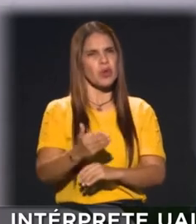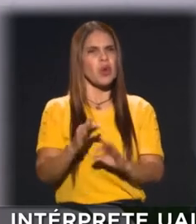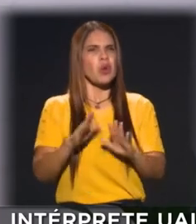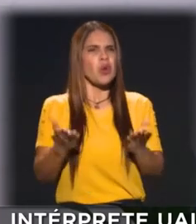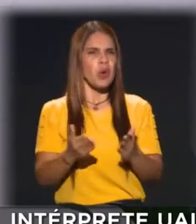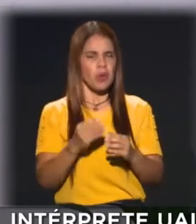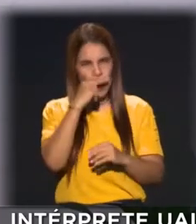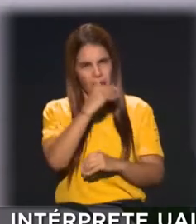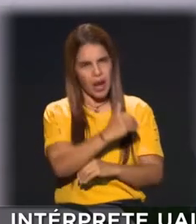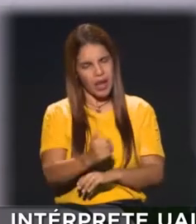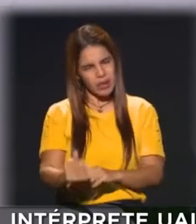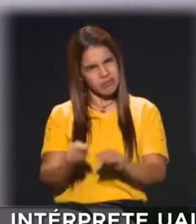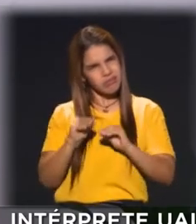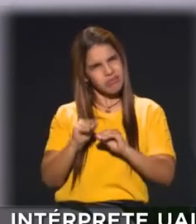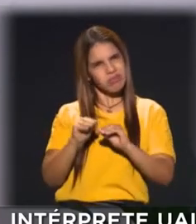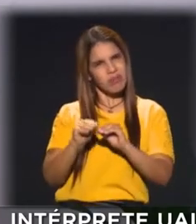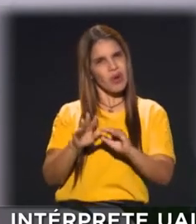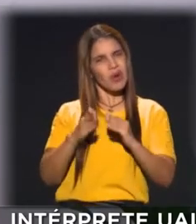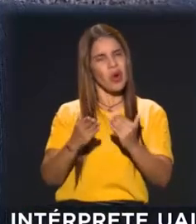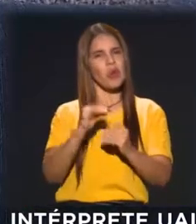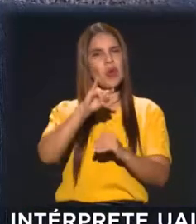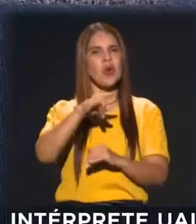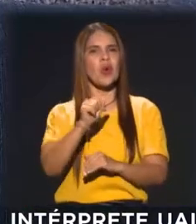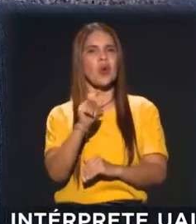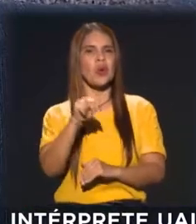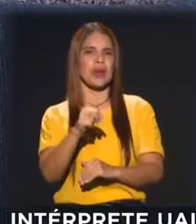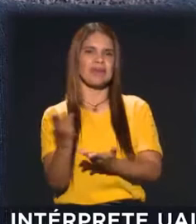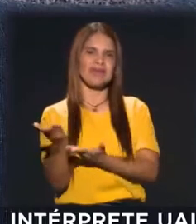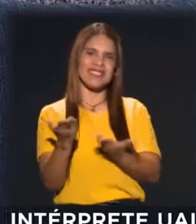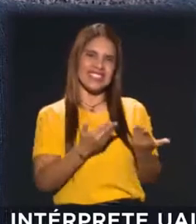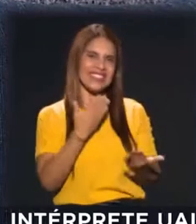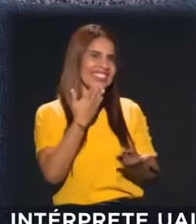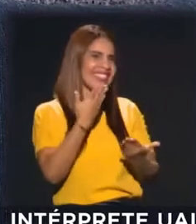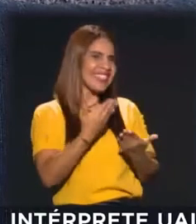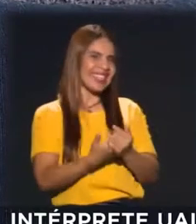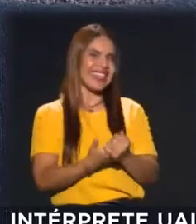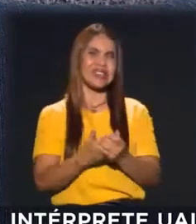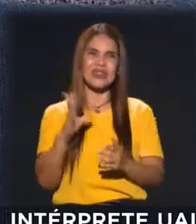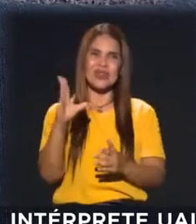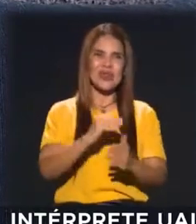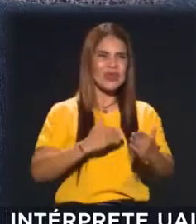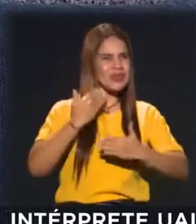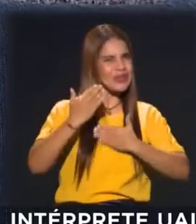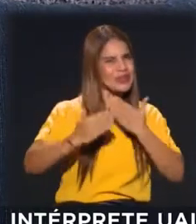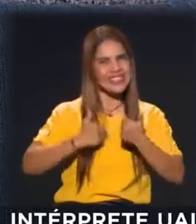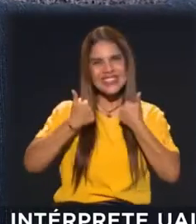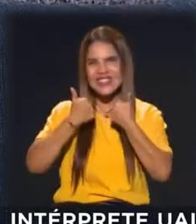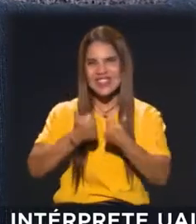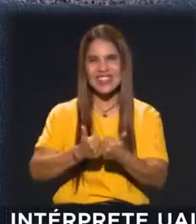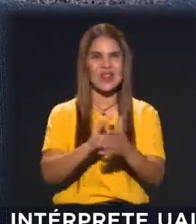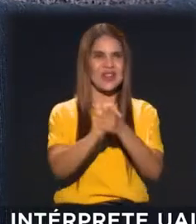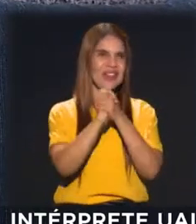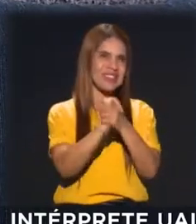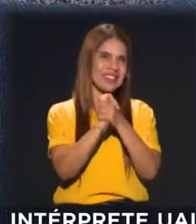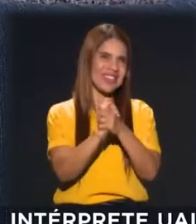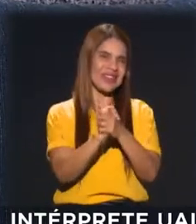en la primera infancia. Profesor Juan Calle, bienvenido. Muchísimas gracias, espero que estén muy bien todos. Un